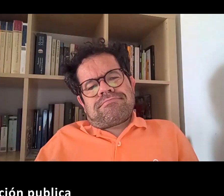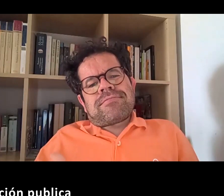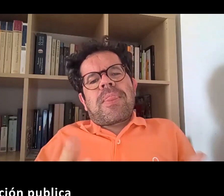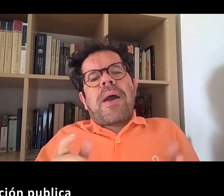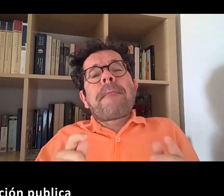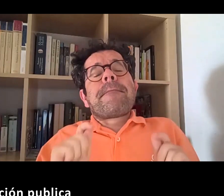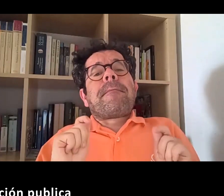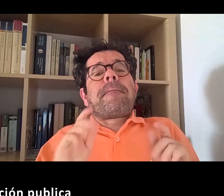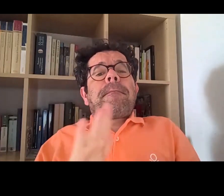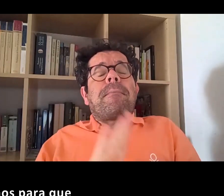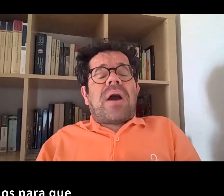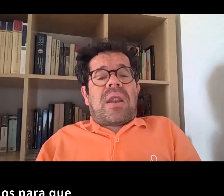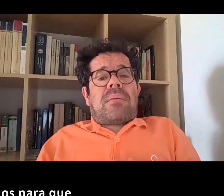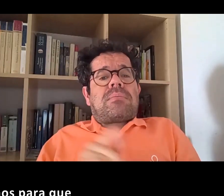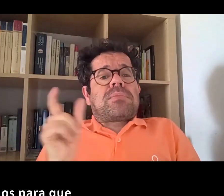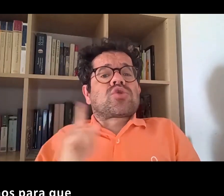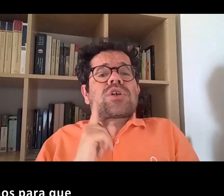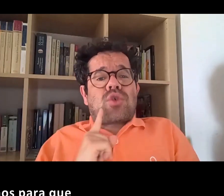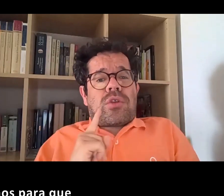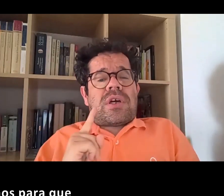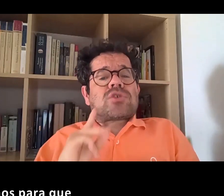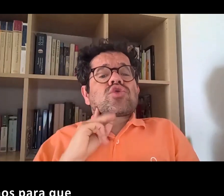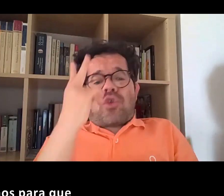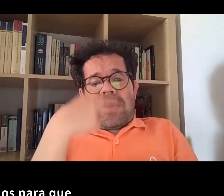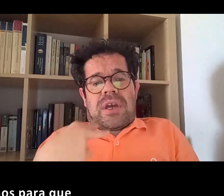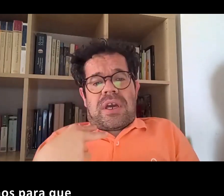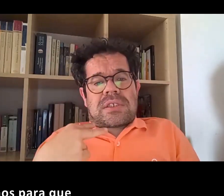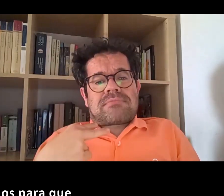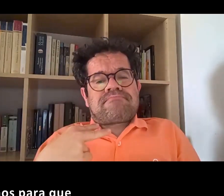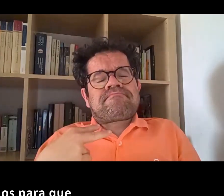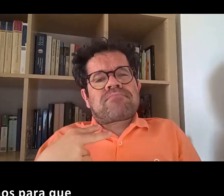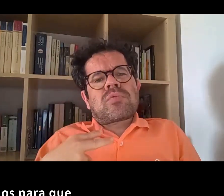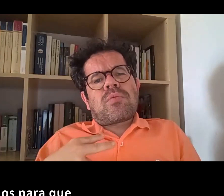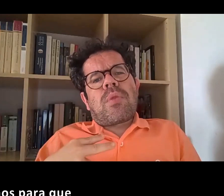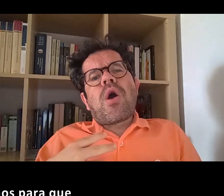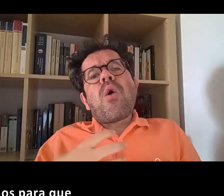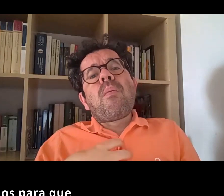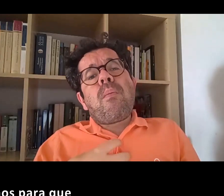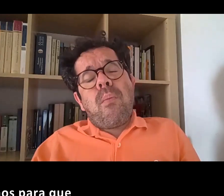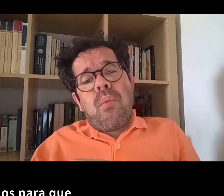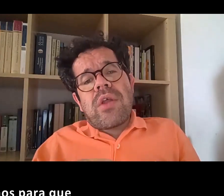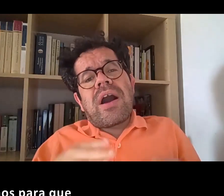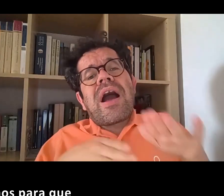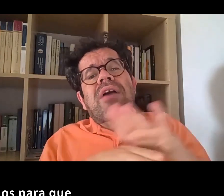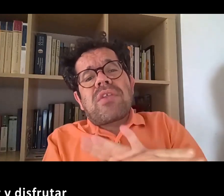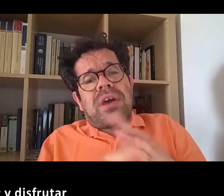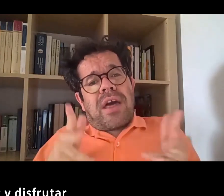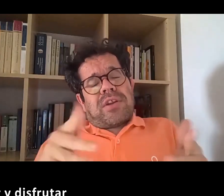y promueve la lengua de signos para que las personas sordas y